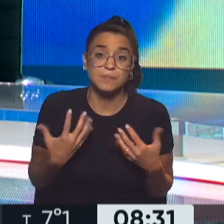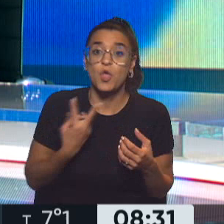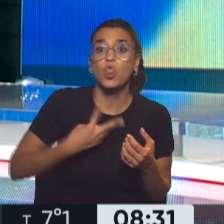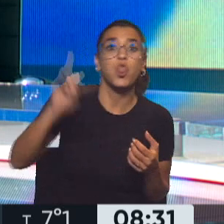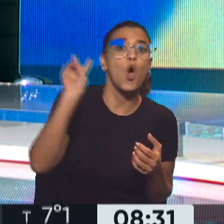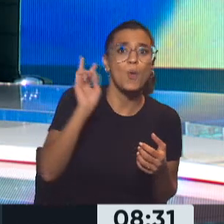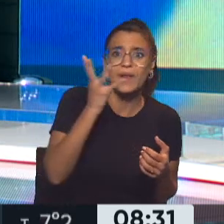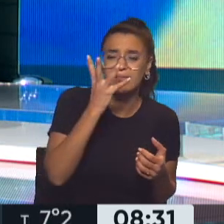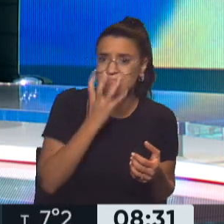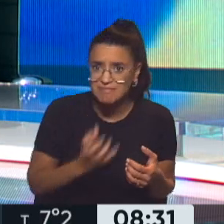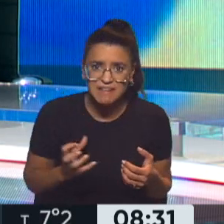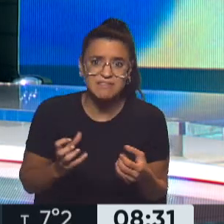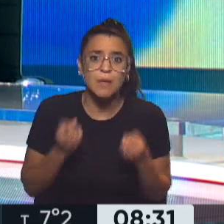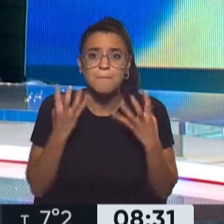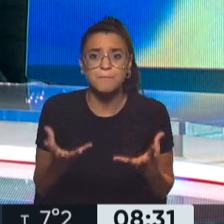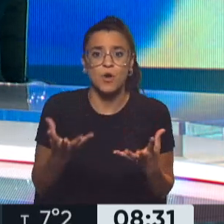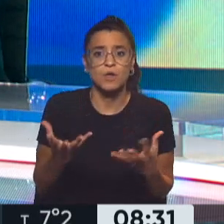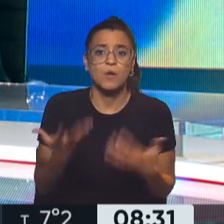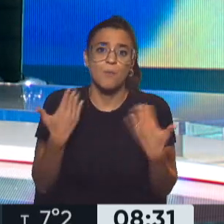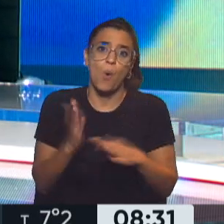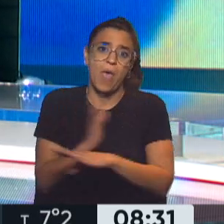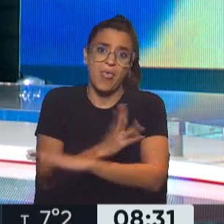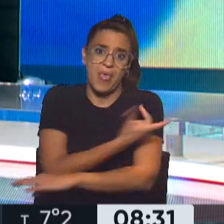doblemente dramático, doblemente triste, porque se podría haber